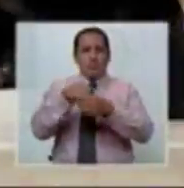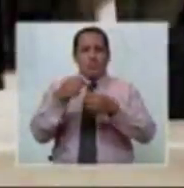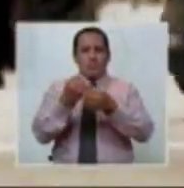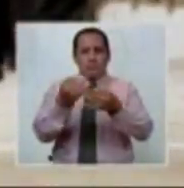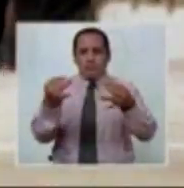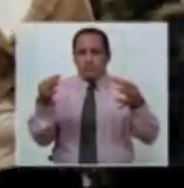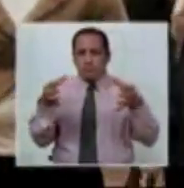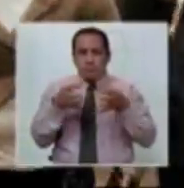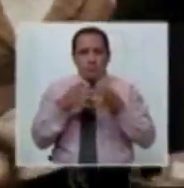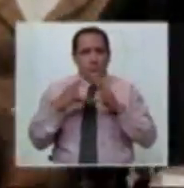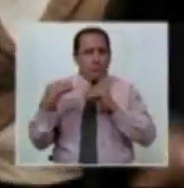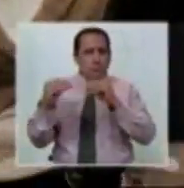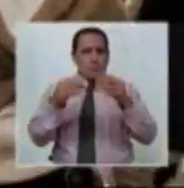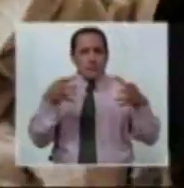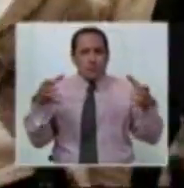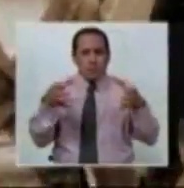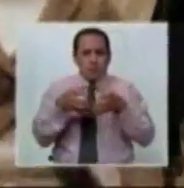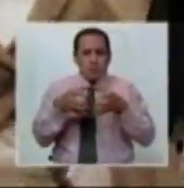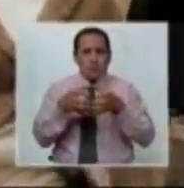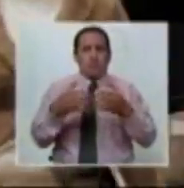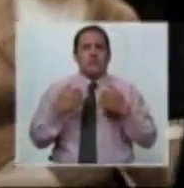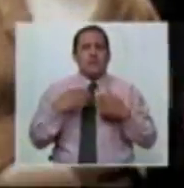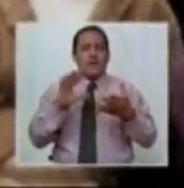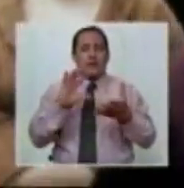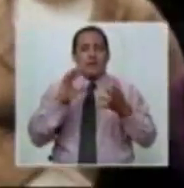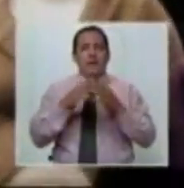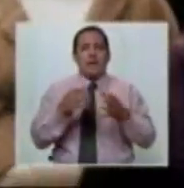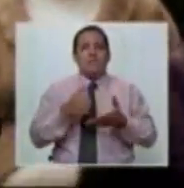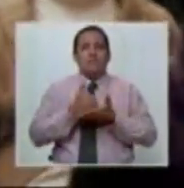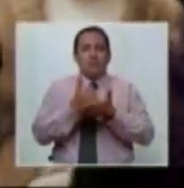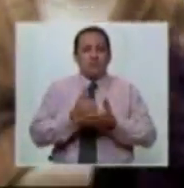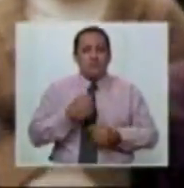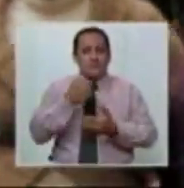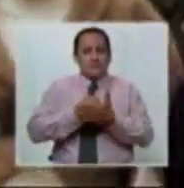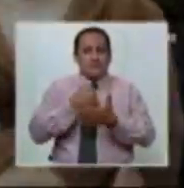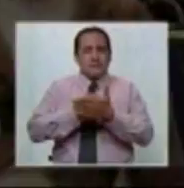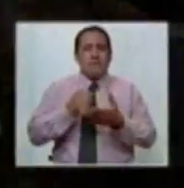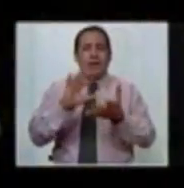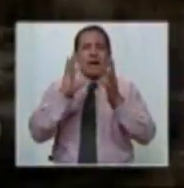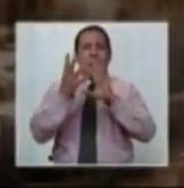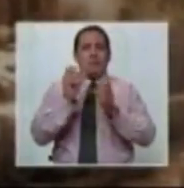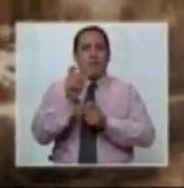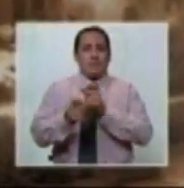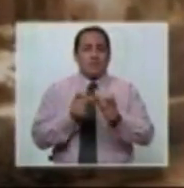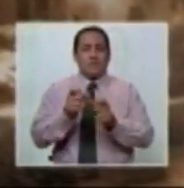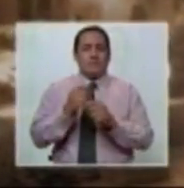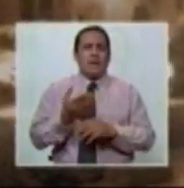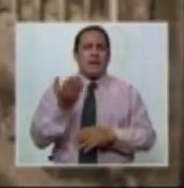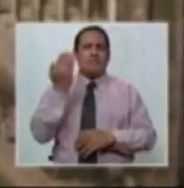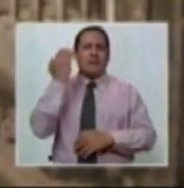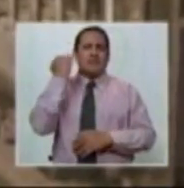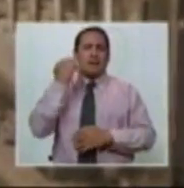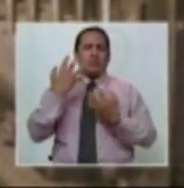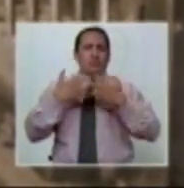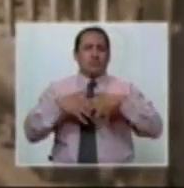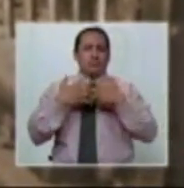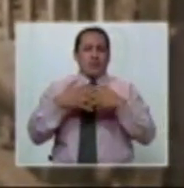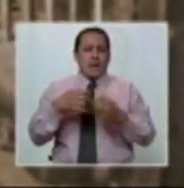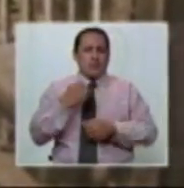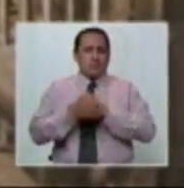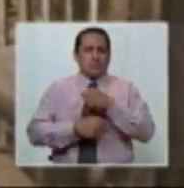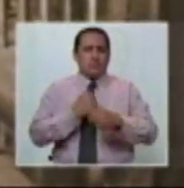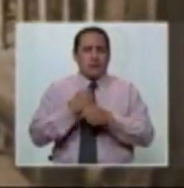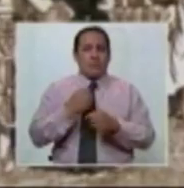necesidad en común y juntos tratar de generar un cambio para el bienestar colectivo. A comienzos de la Revolución Industrial